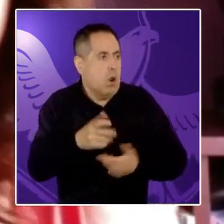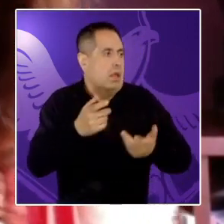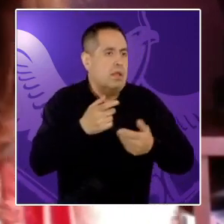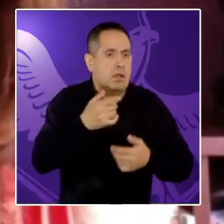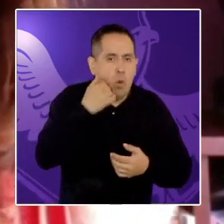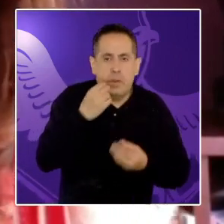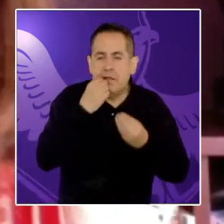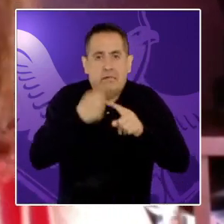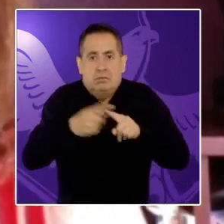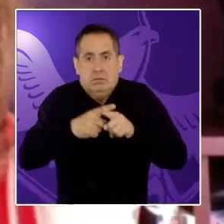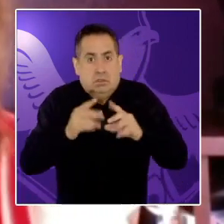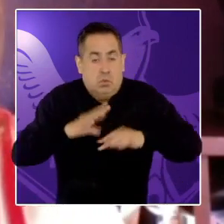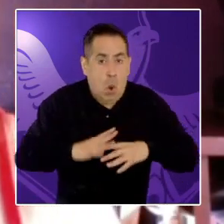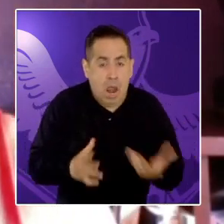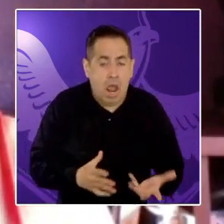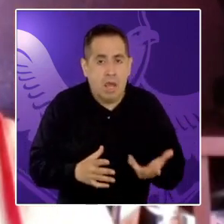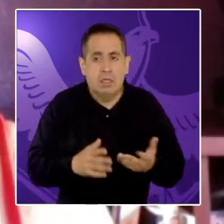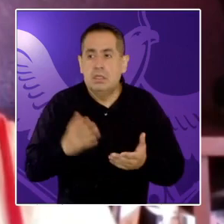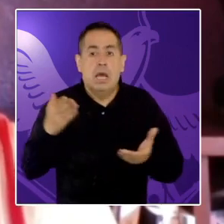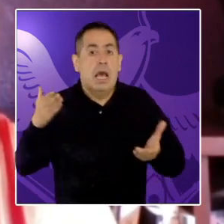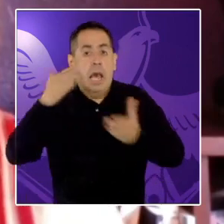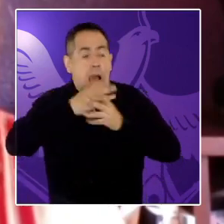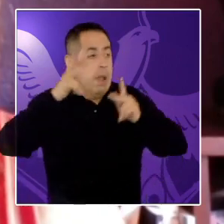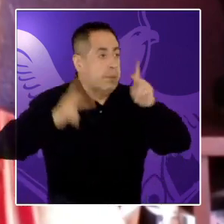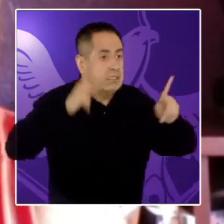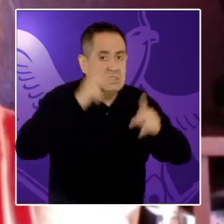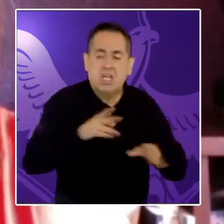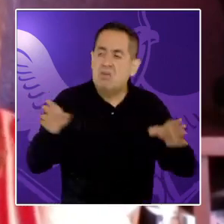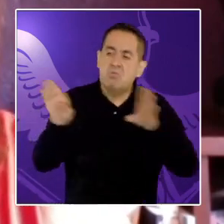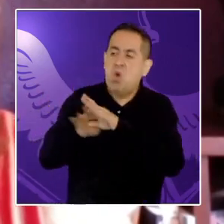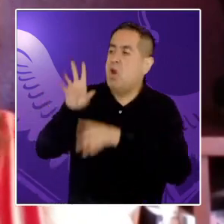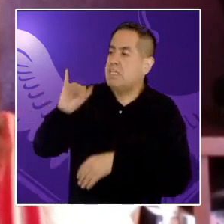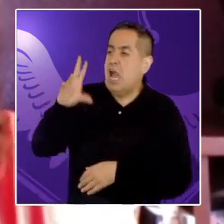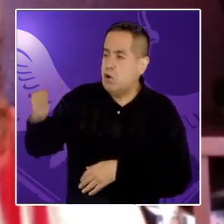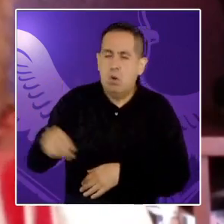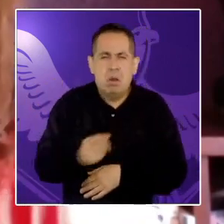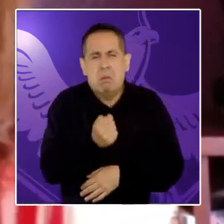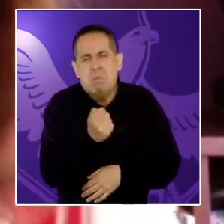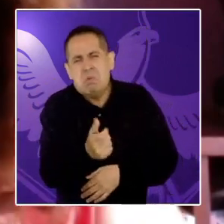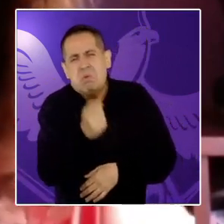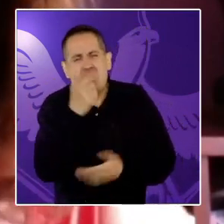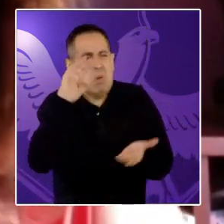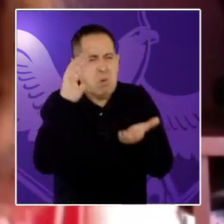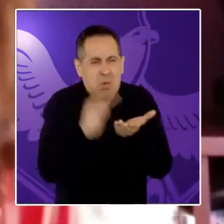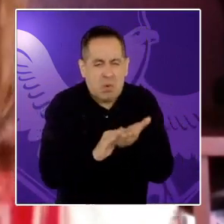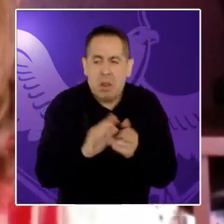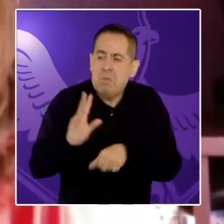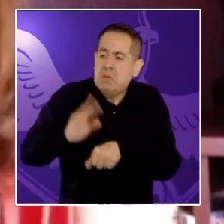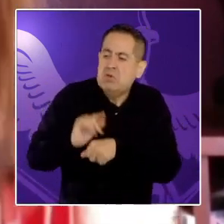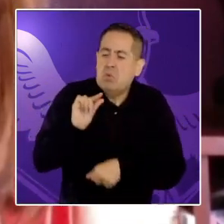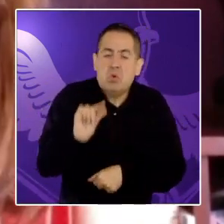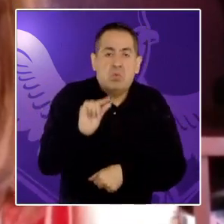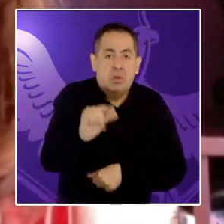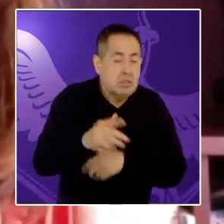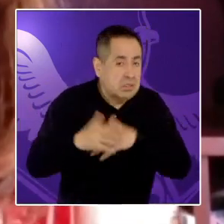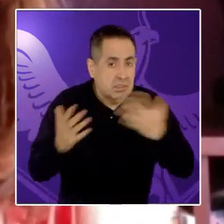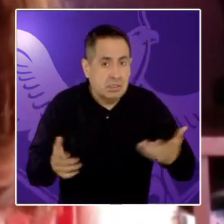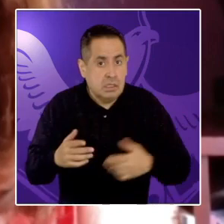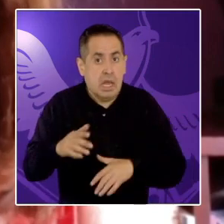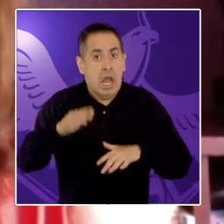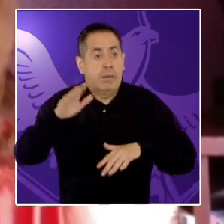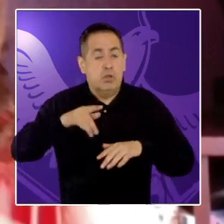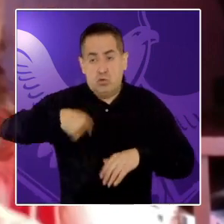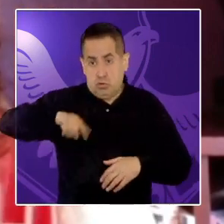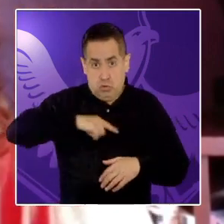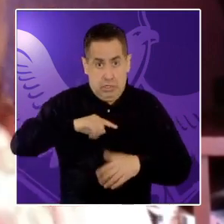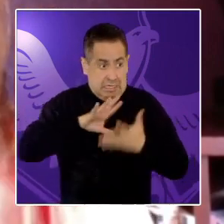pagar agua, comida, medicinas, tarjetas telefónicas. La reducción de la visita también es algo que han hecho. No la han eliminado, pero la han